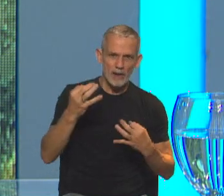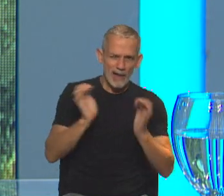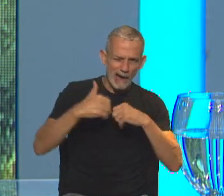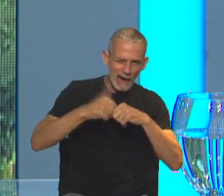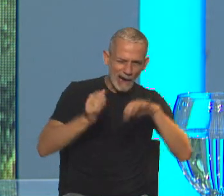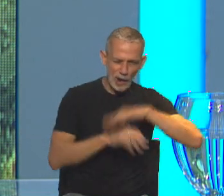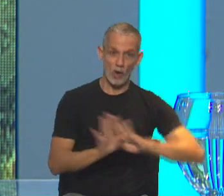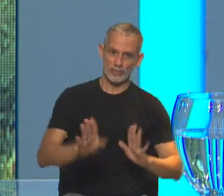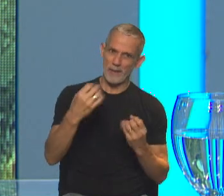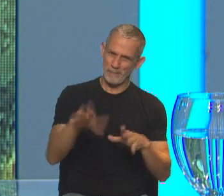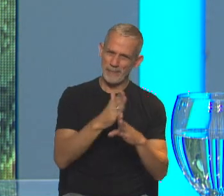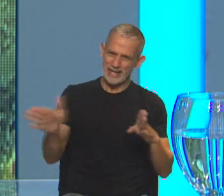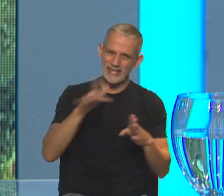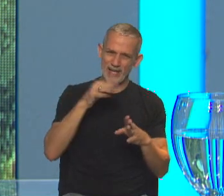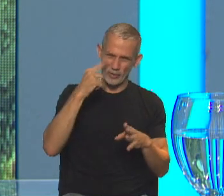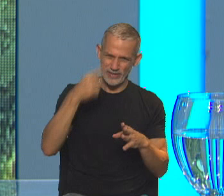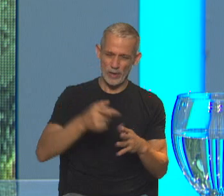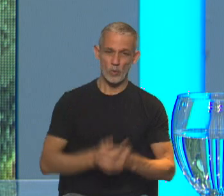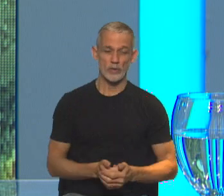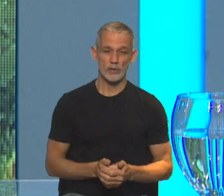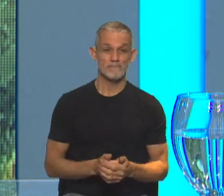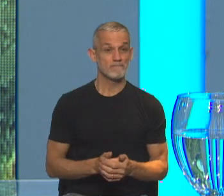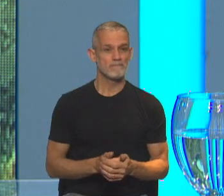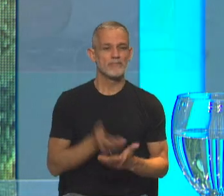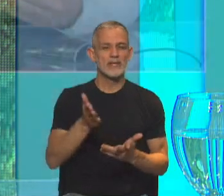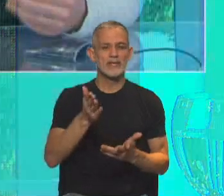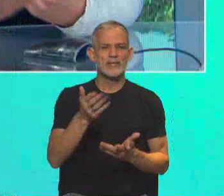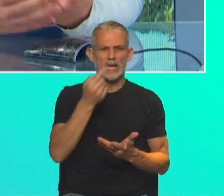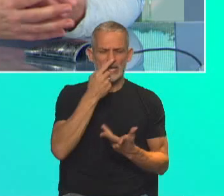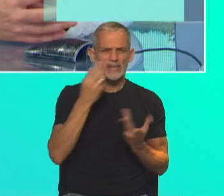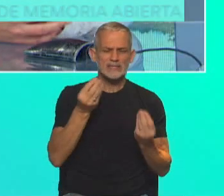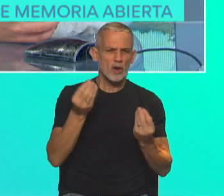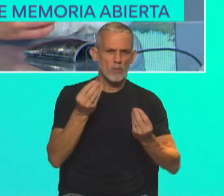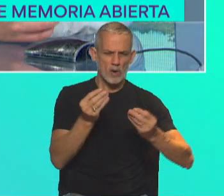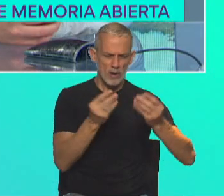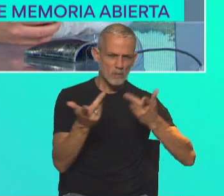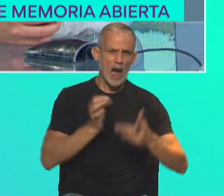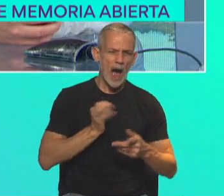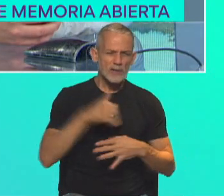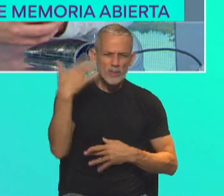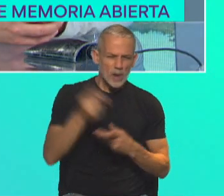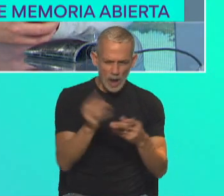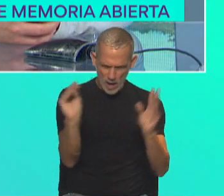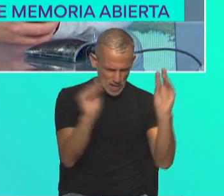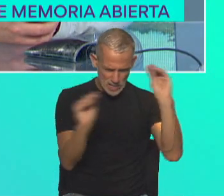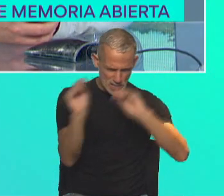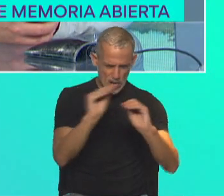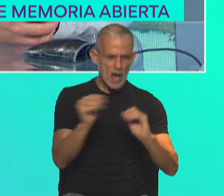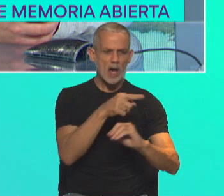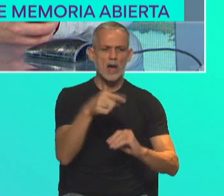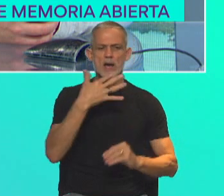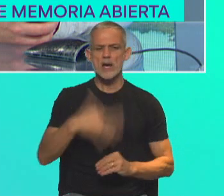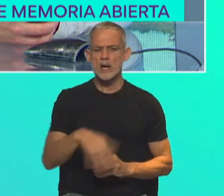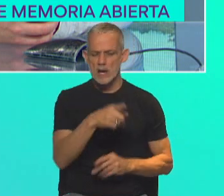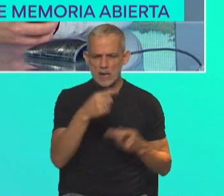la guerra de Malvinas, ¿no? Es interesante que esto se fue como reconstruyendo muchos años después y también tuvo que ver con